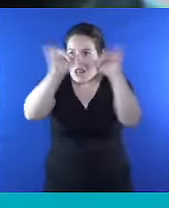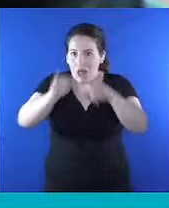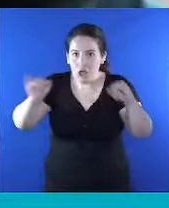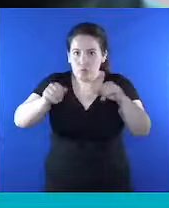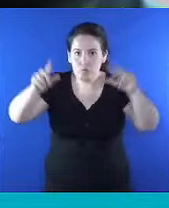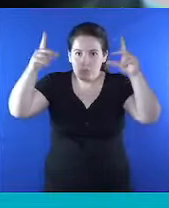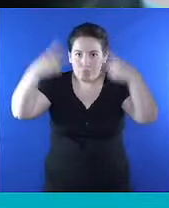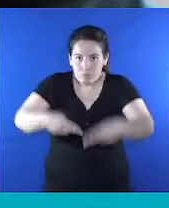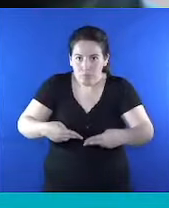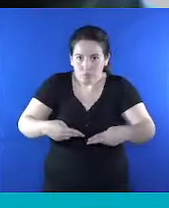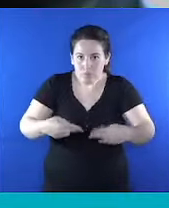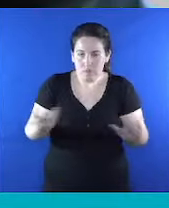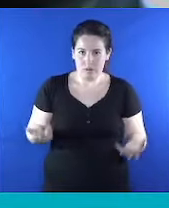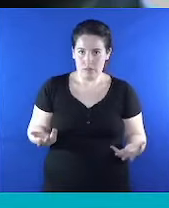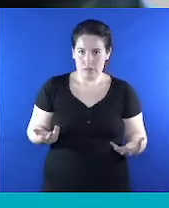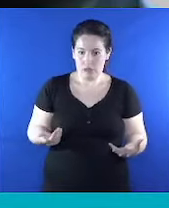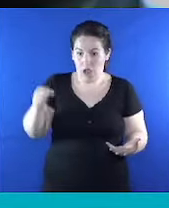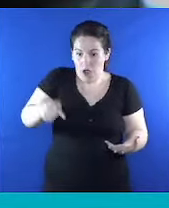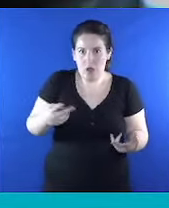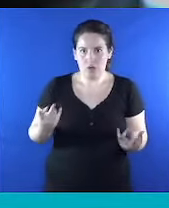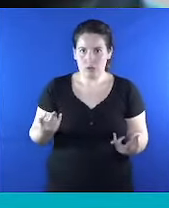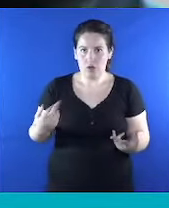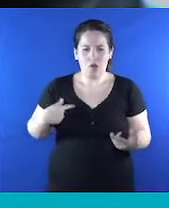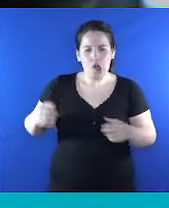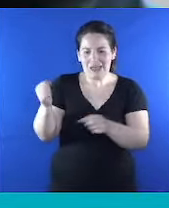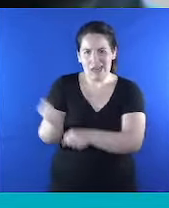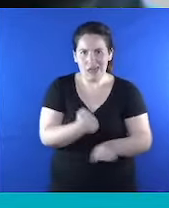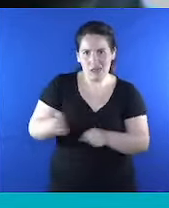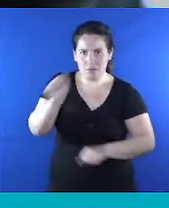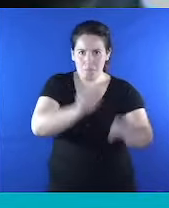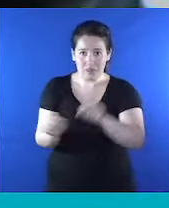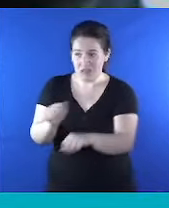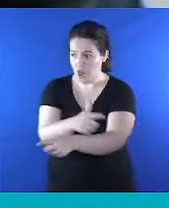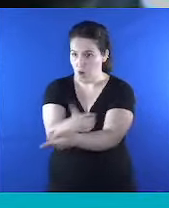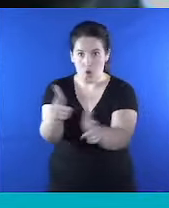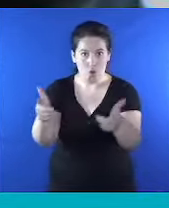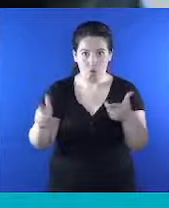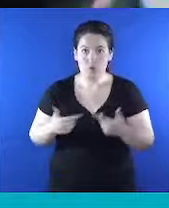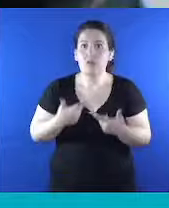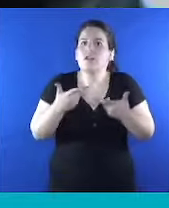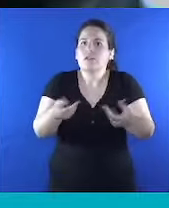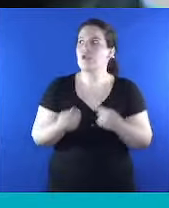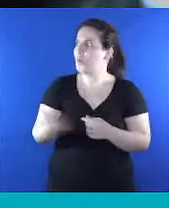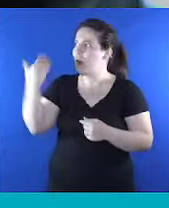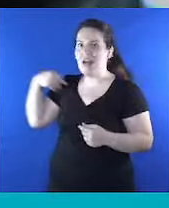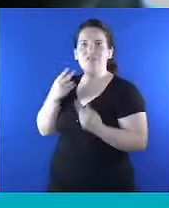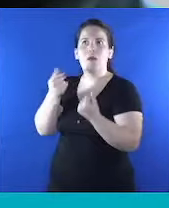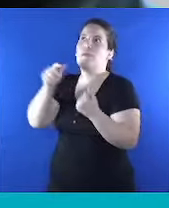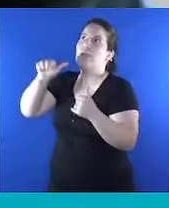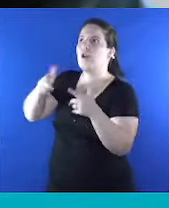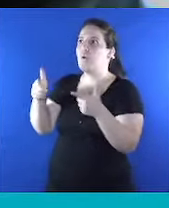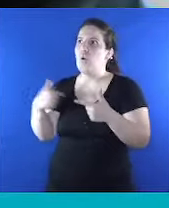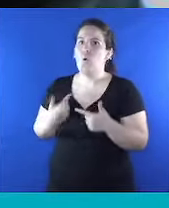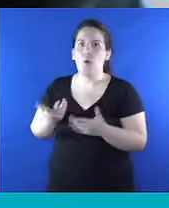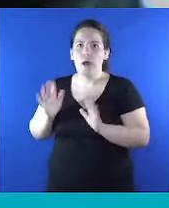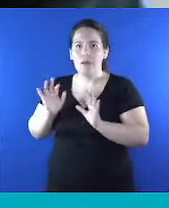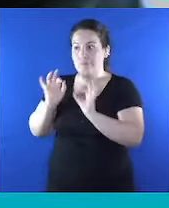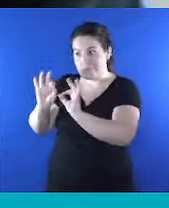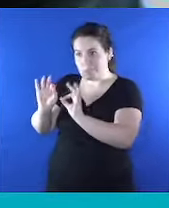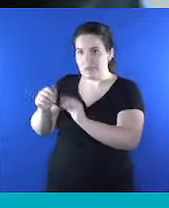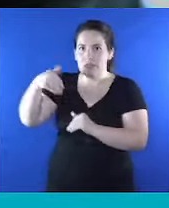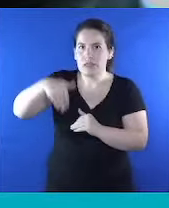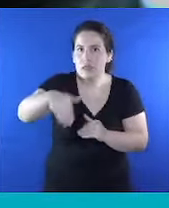apagadas o eh No hay la limpieza correspondiente no se explica cómo antes que no había plata eso no pasaba Y ahora que ustedes